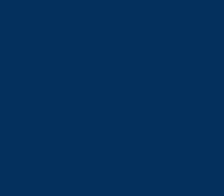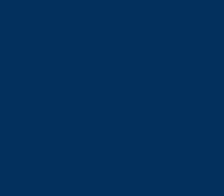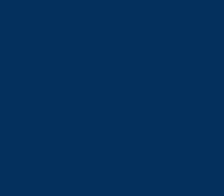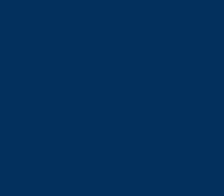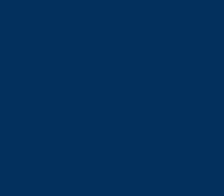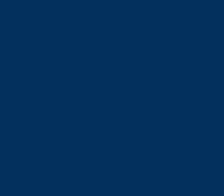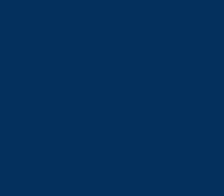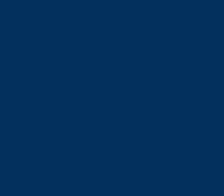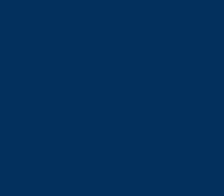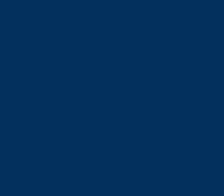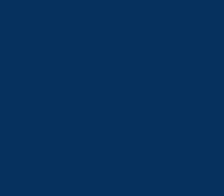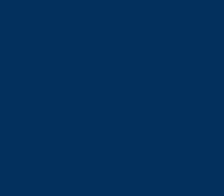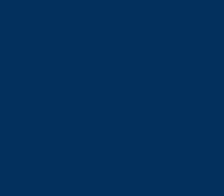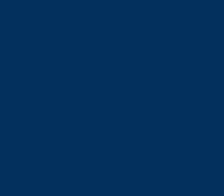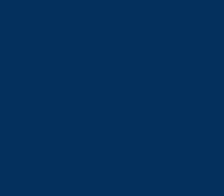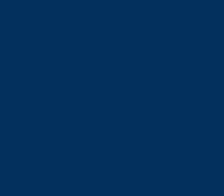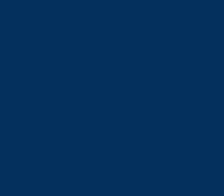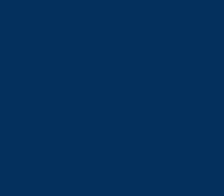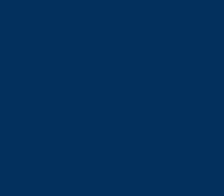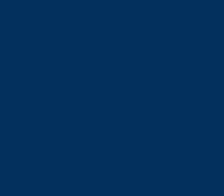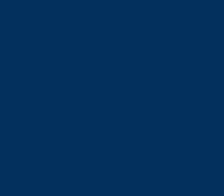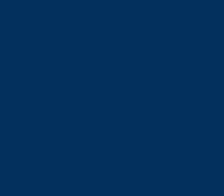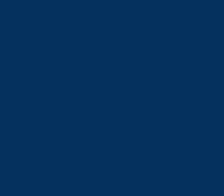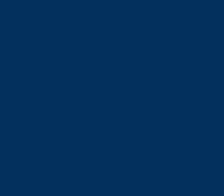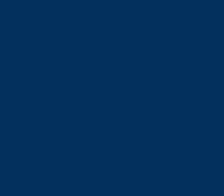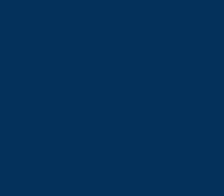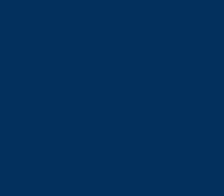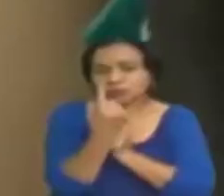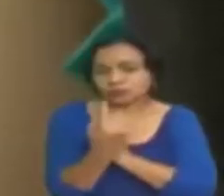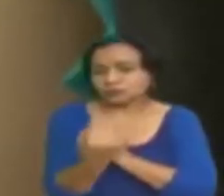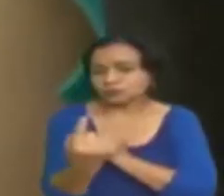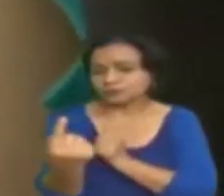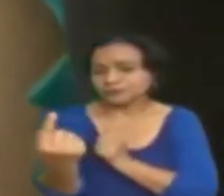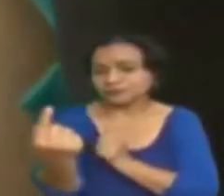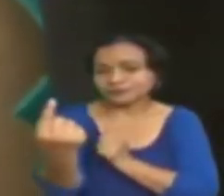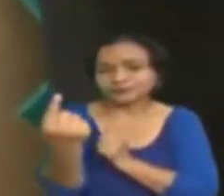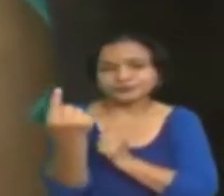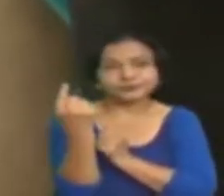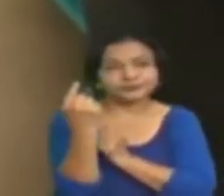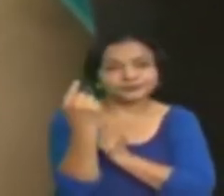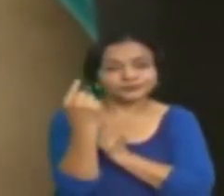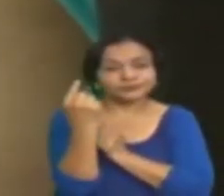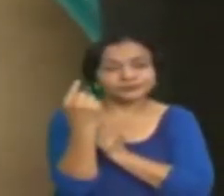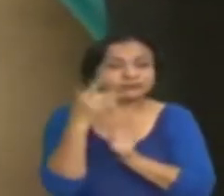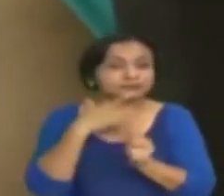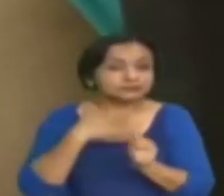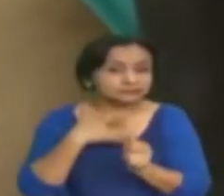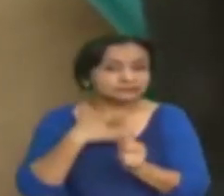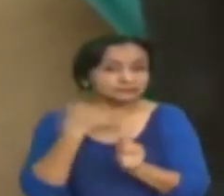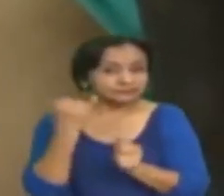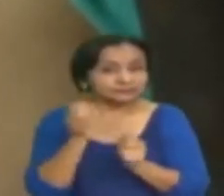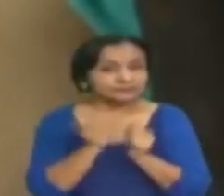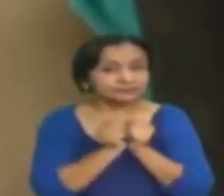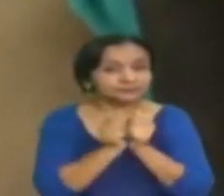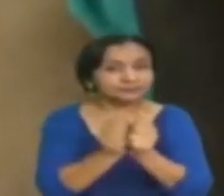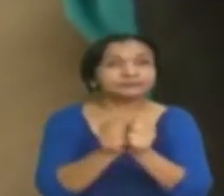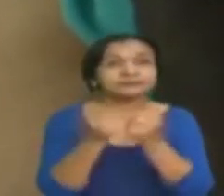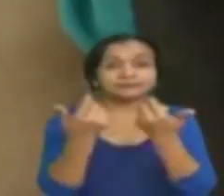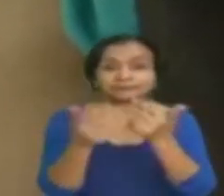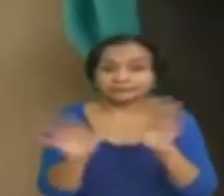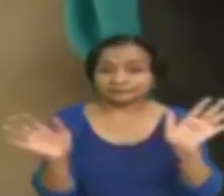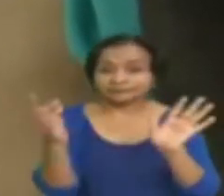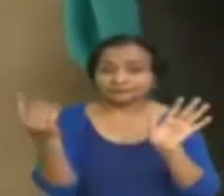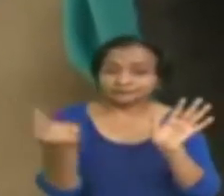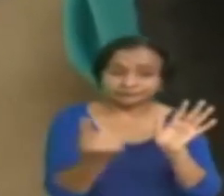5.400, electrocardiograma más de 2.000. Y luego al Ministerio de Salud, en planes